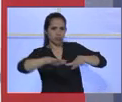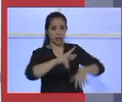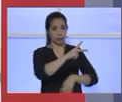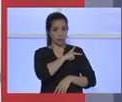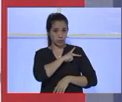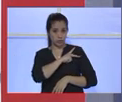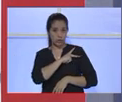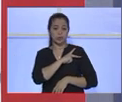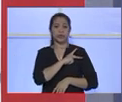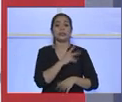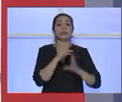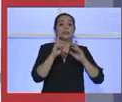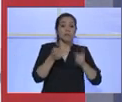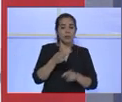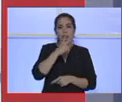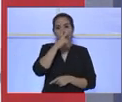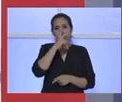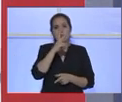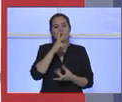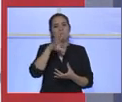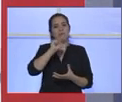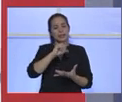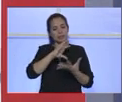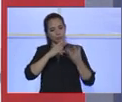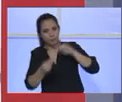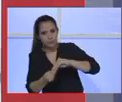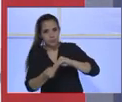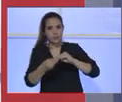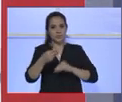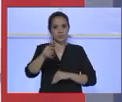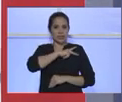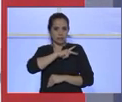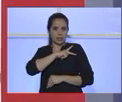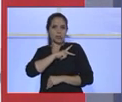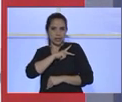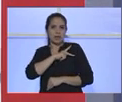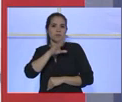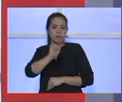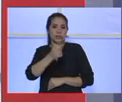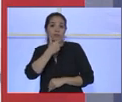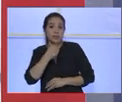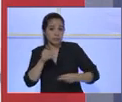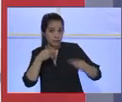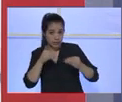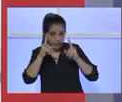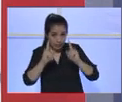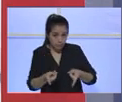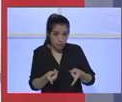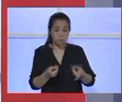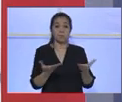También tratamos de humanizar un poco más el servicio. Uh-huh. Incluso habrán visto que con